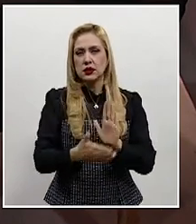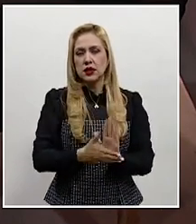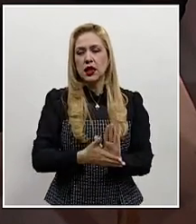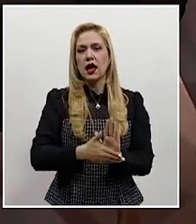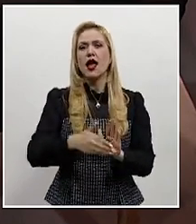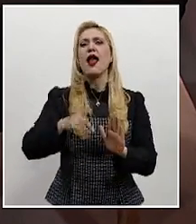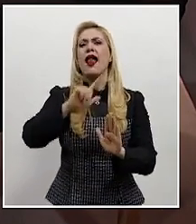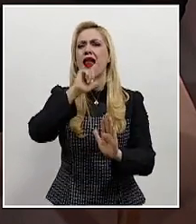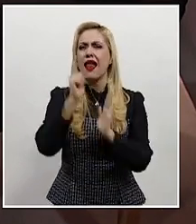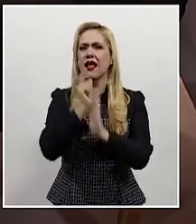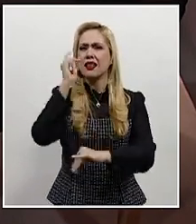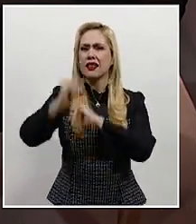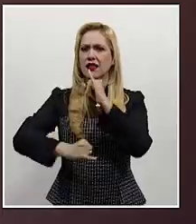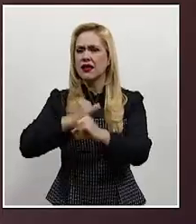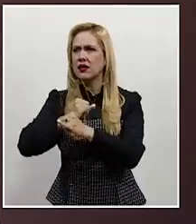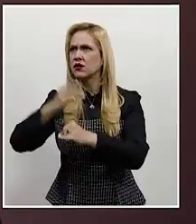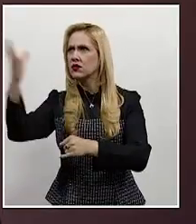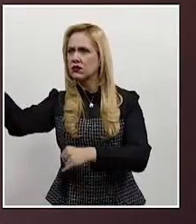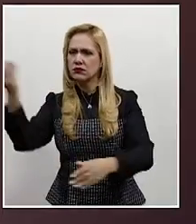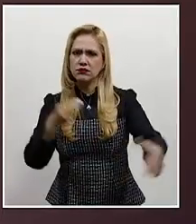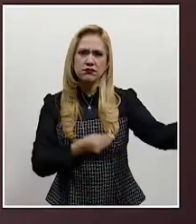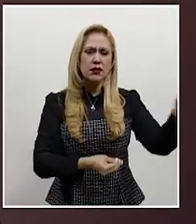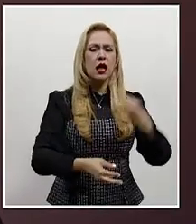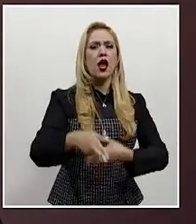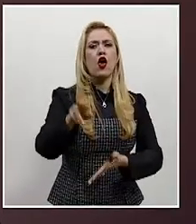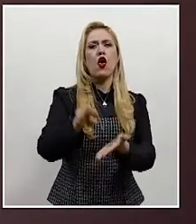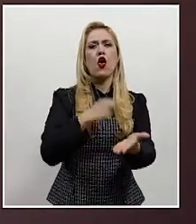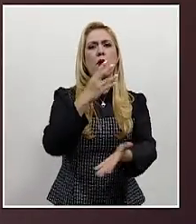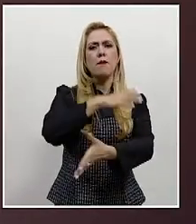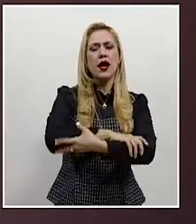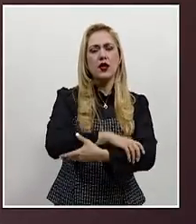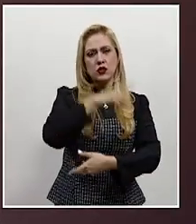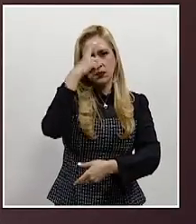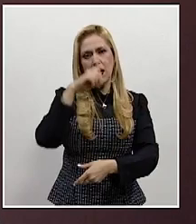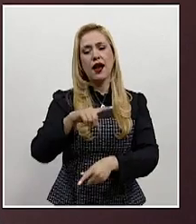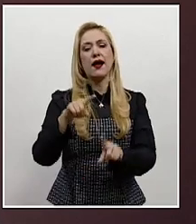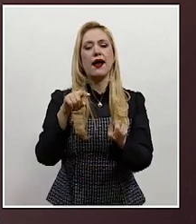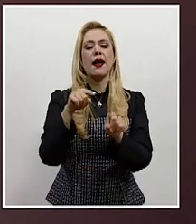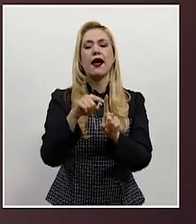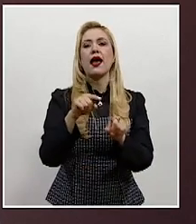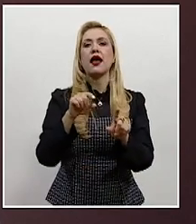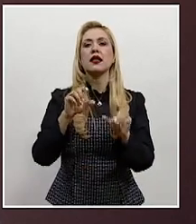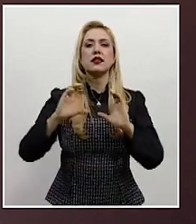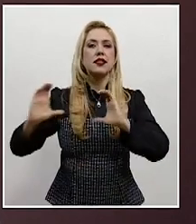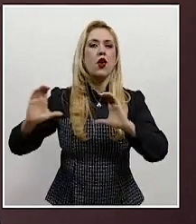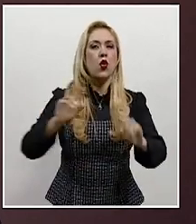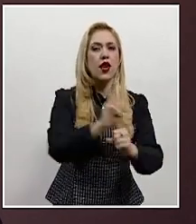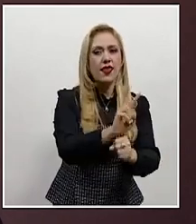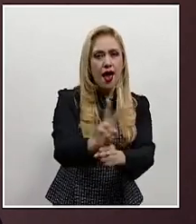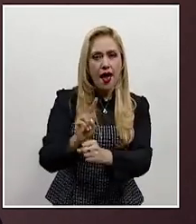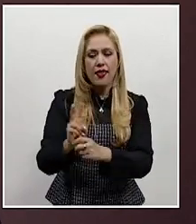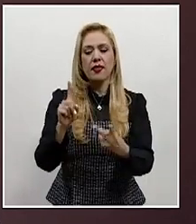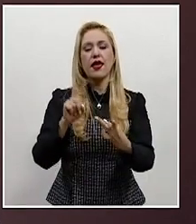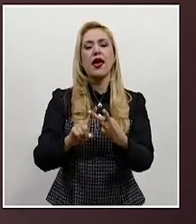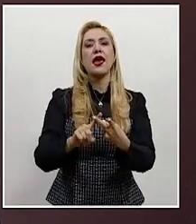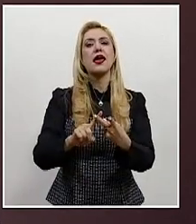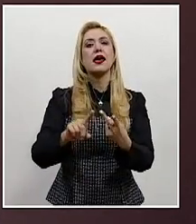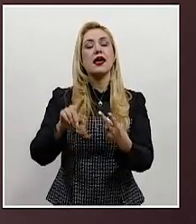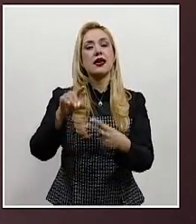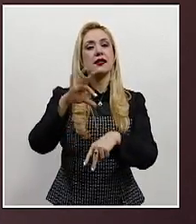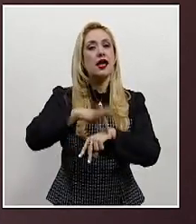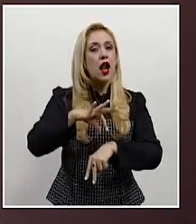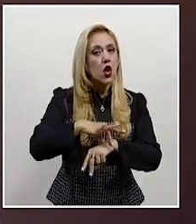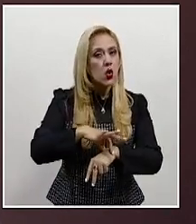distintas convenciones y de los distintos convenios en materia de seguridad, de salud, en materia de trato